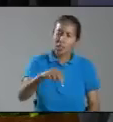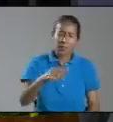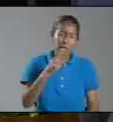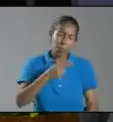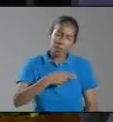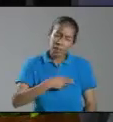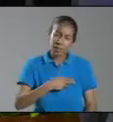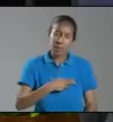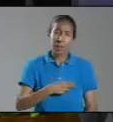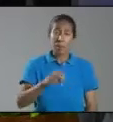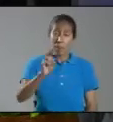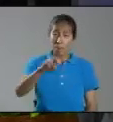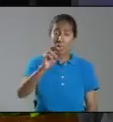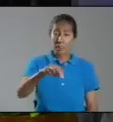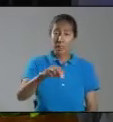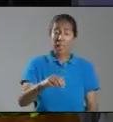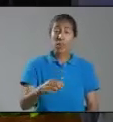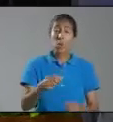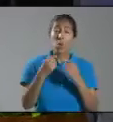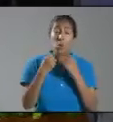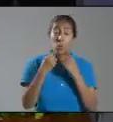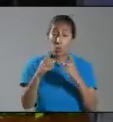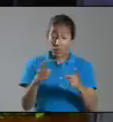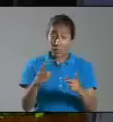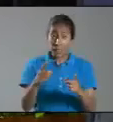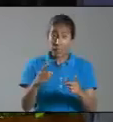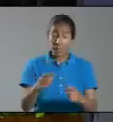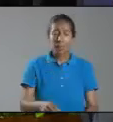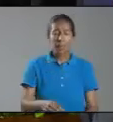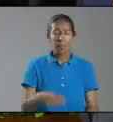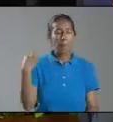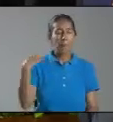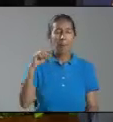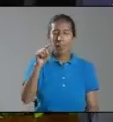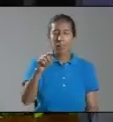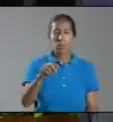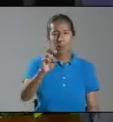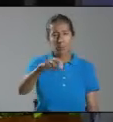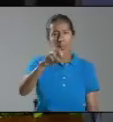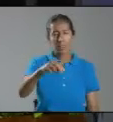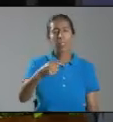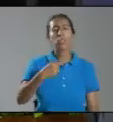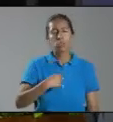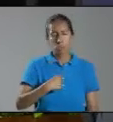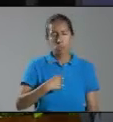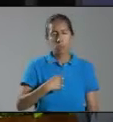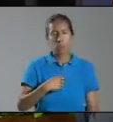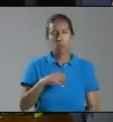humillarse, si para eso es necesario confesar, si para eso es necesario lo que sea, pues yo lo voy a hacer.